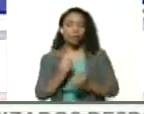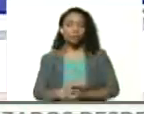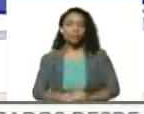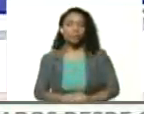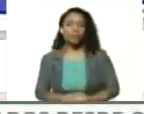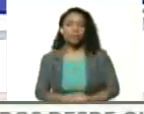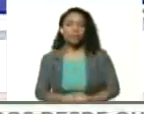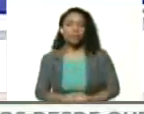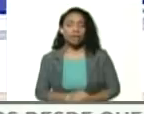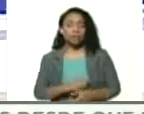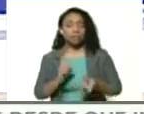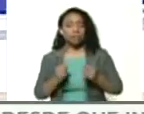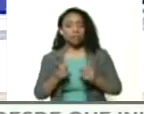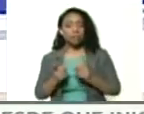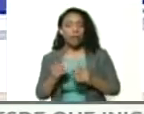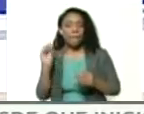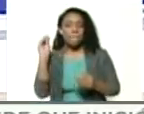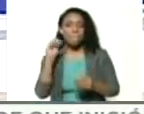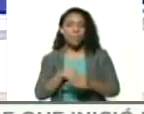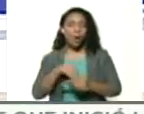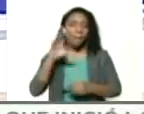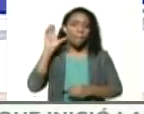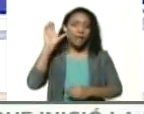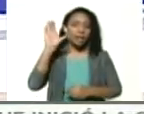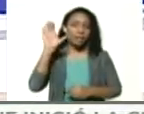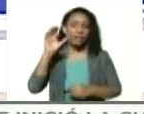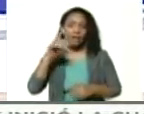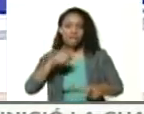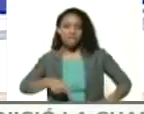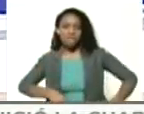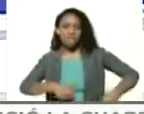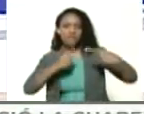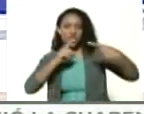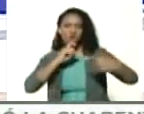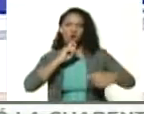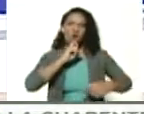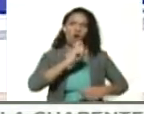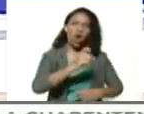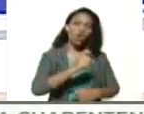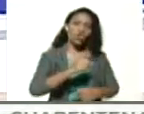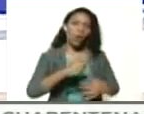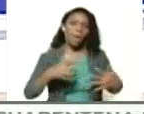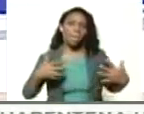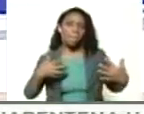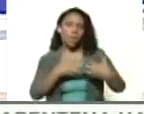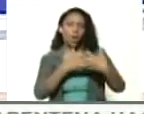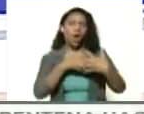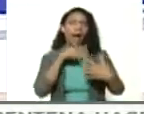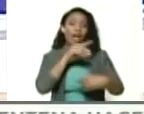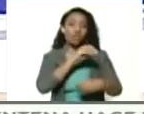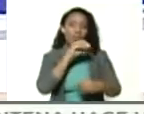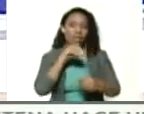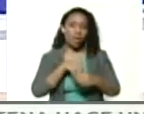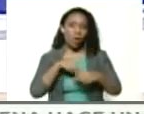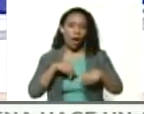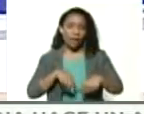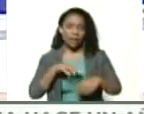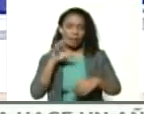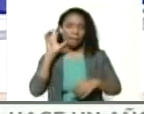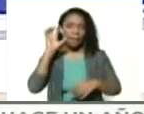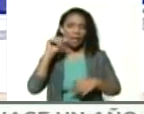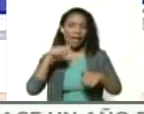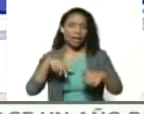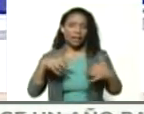de repente meten al país en una confrontación de odio, en un conflicto. Ellos metieron a este país en un